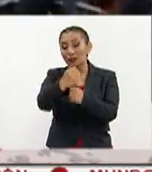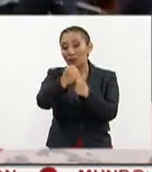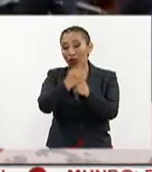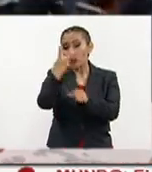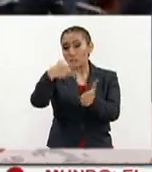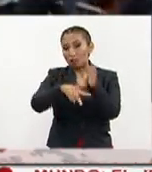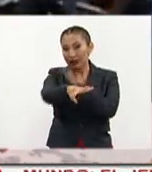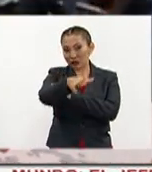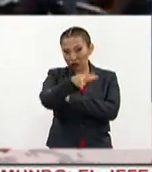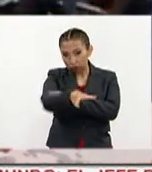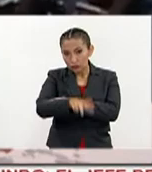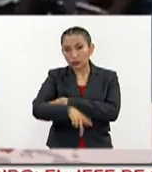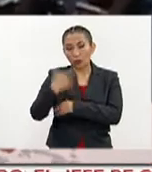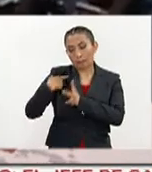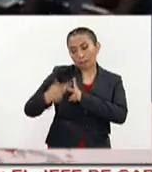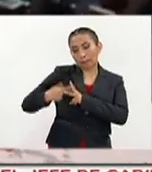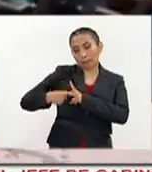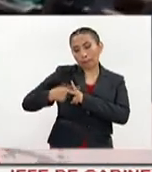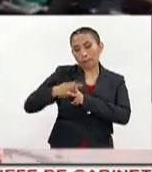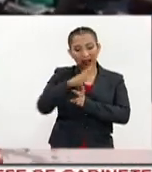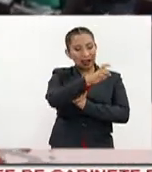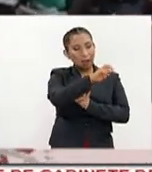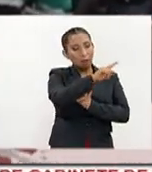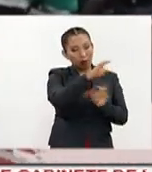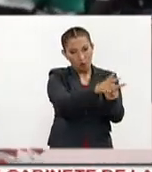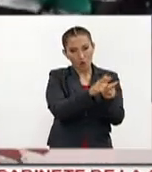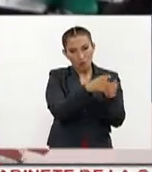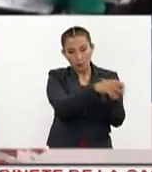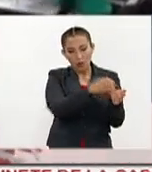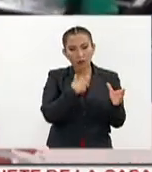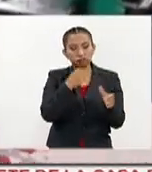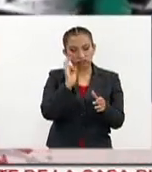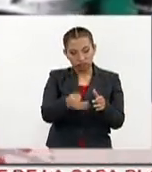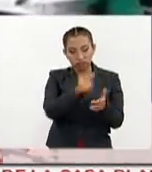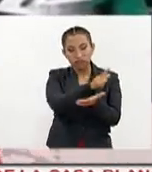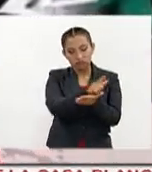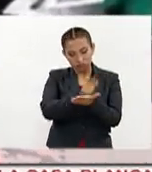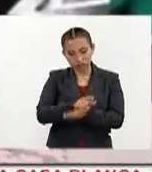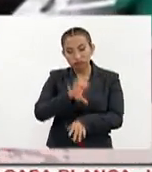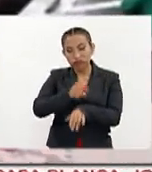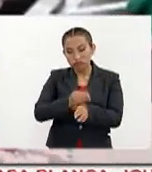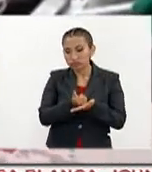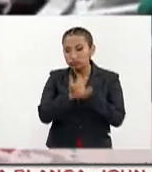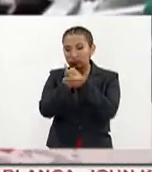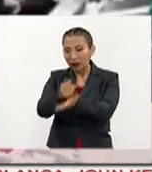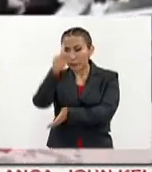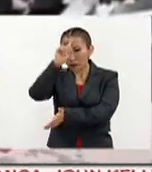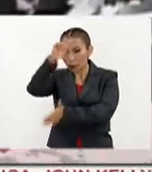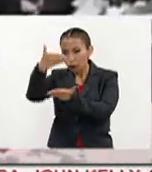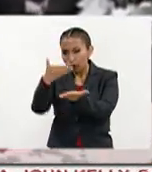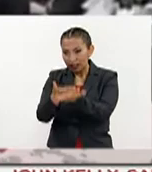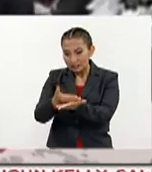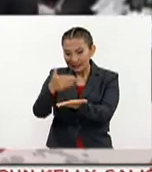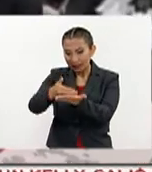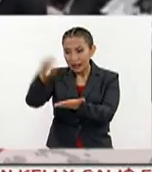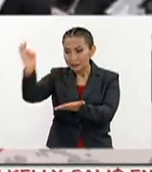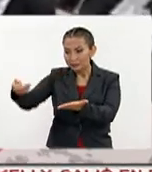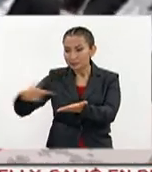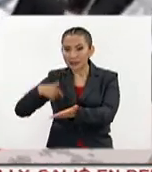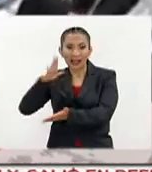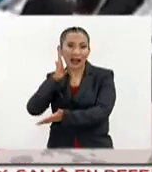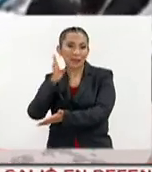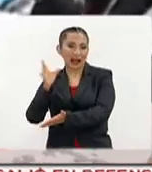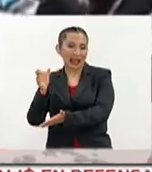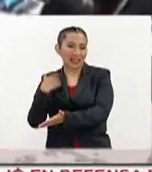fiscal 2018. Junto al presupuesto, los republicanos aprobaron enmiendas que permitirán conciliar su propuesta ya con la aprobada en la